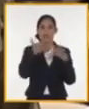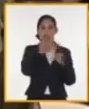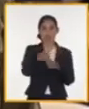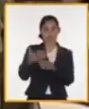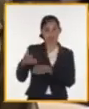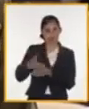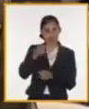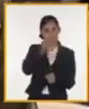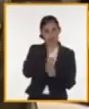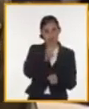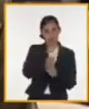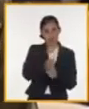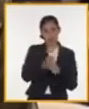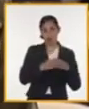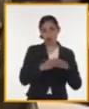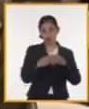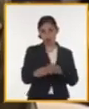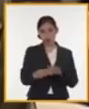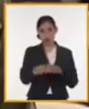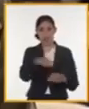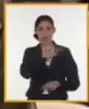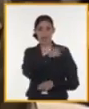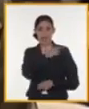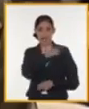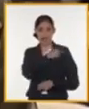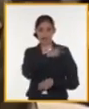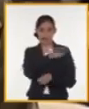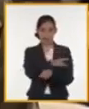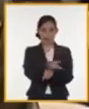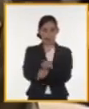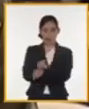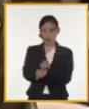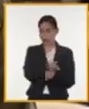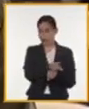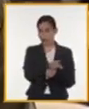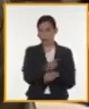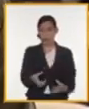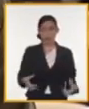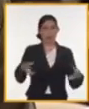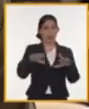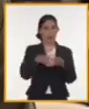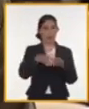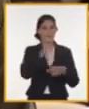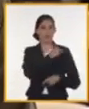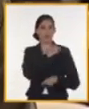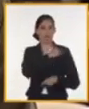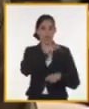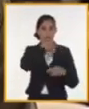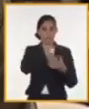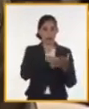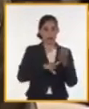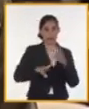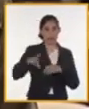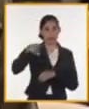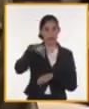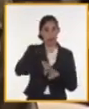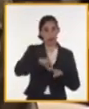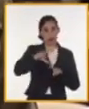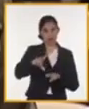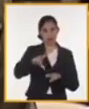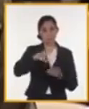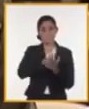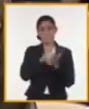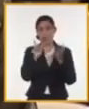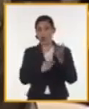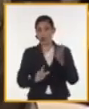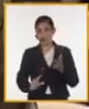cargos, entre ellos jefe de la División de Tanque, jefe de las regiones militares de Holguín y Mayabeque, del Estado Mayor del